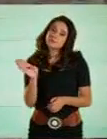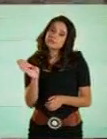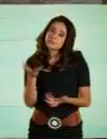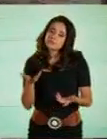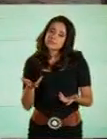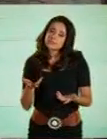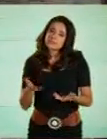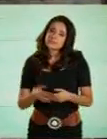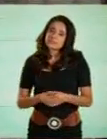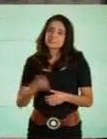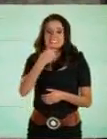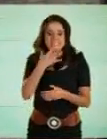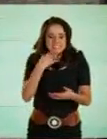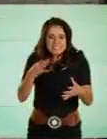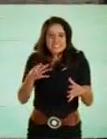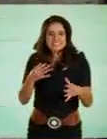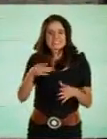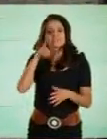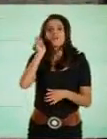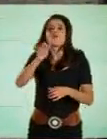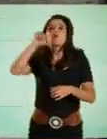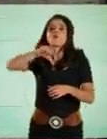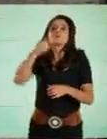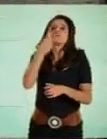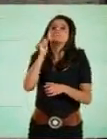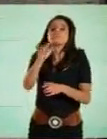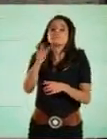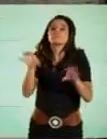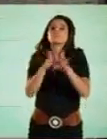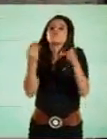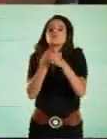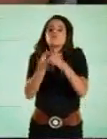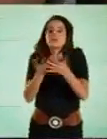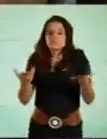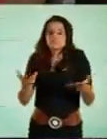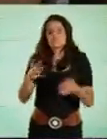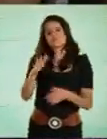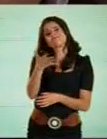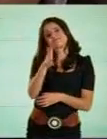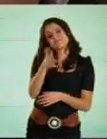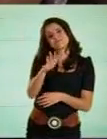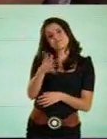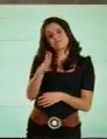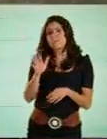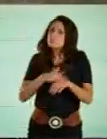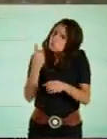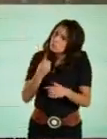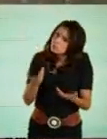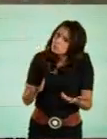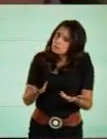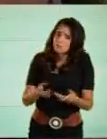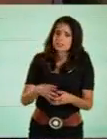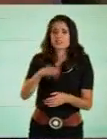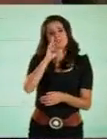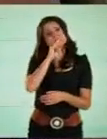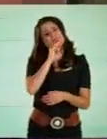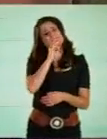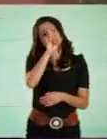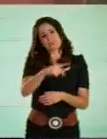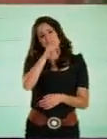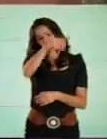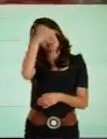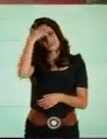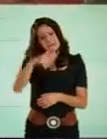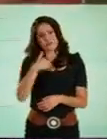Bueno. Qué rico. ¿Y cómo nos fue hoy? ¿Qué tal las clases? Más o menos. ¿Por? Mamá,